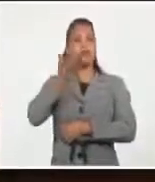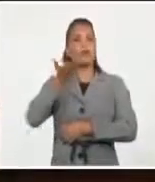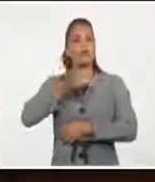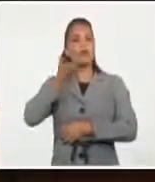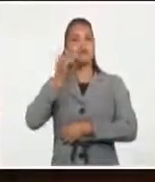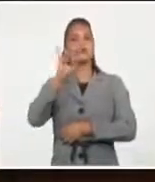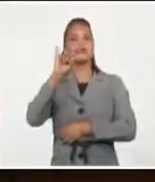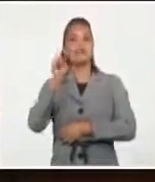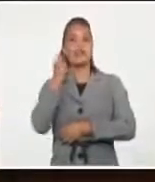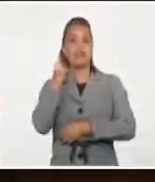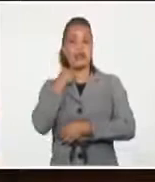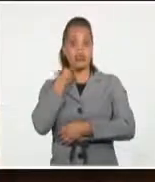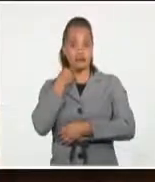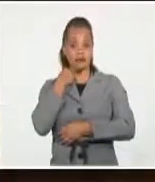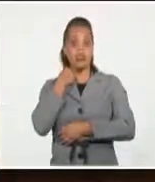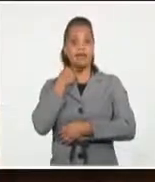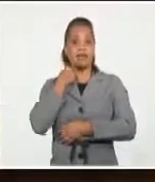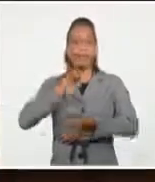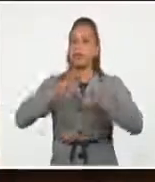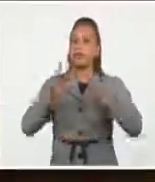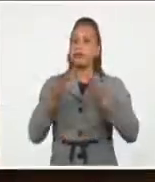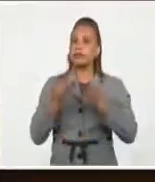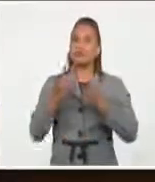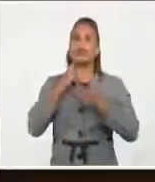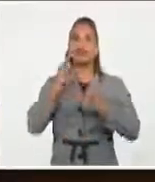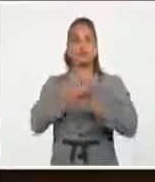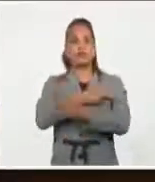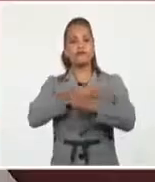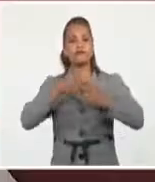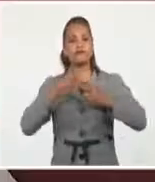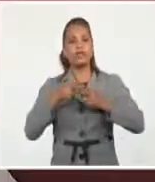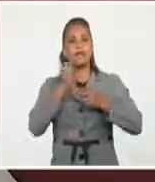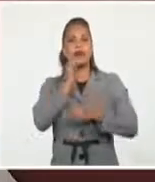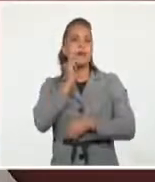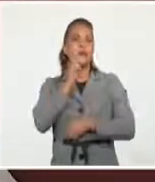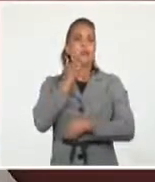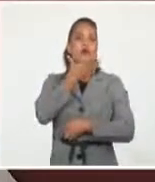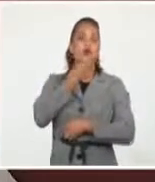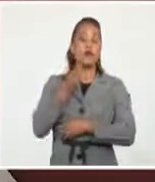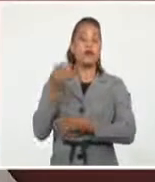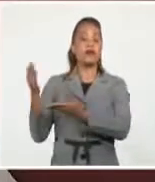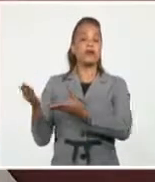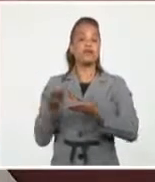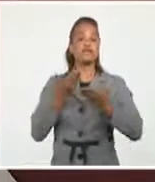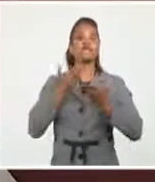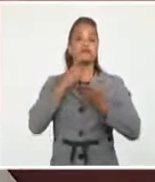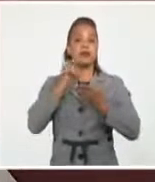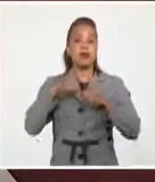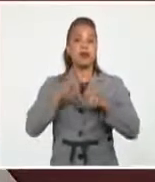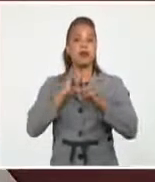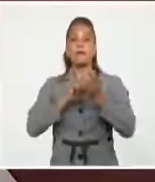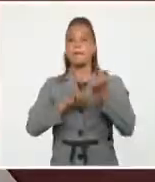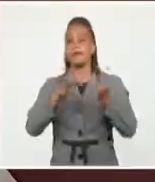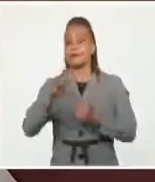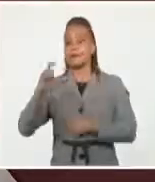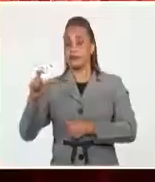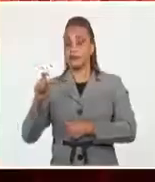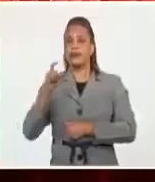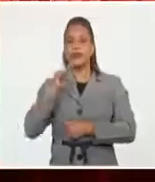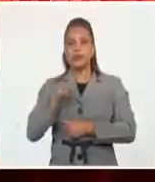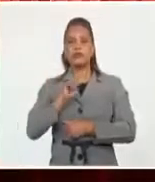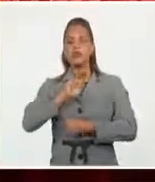60 años y los retos que entraña este momento para los más jóvenes que heredarán la conducción de nuestro Partido Comunista, marcarán